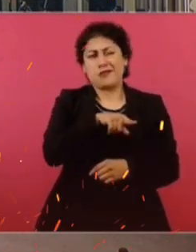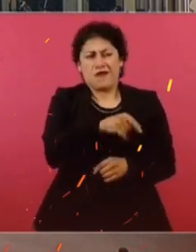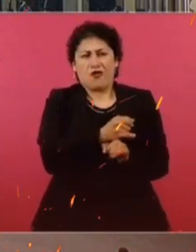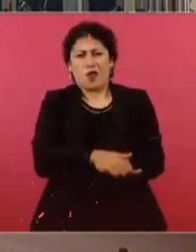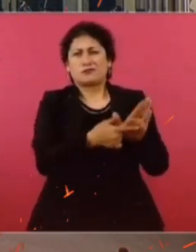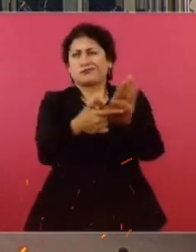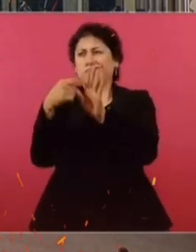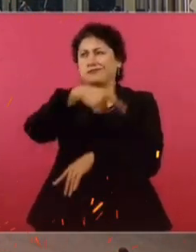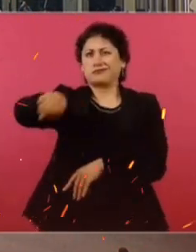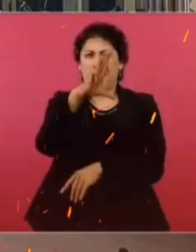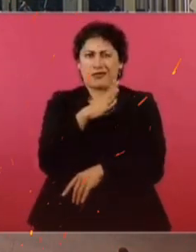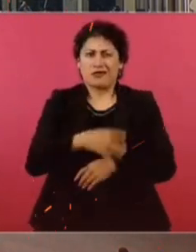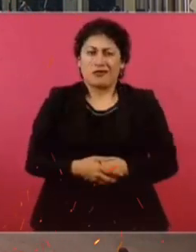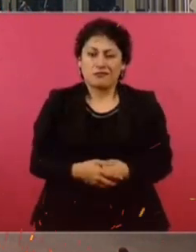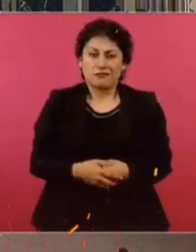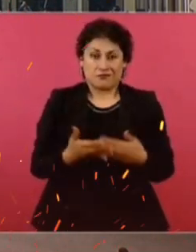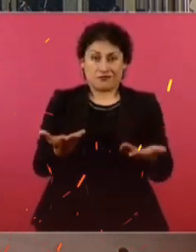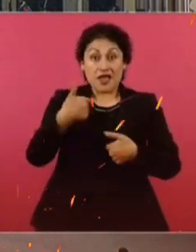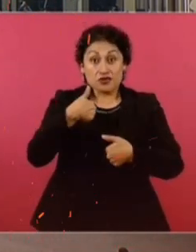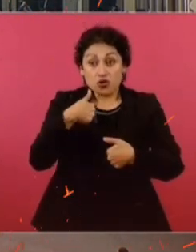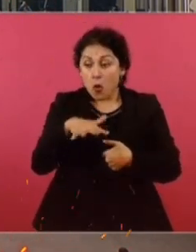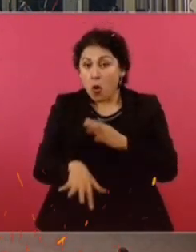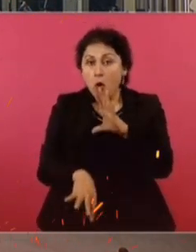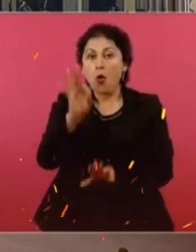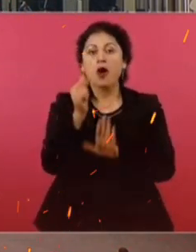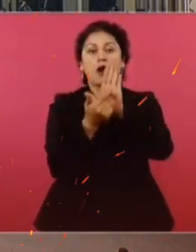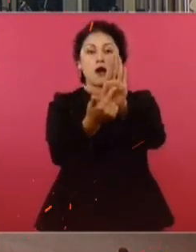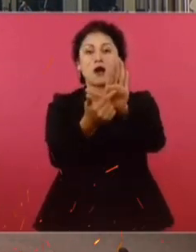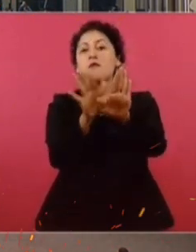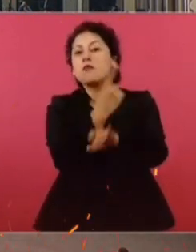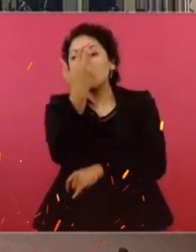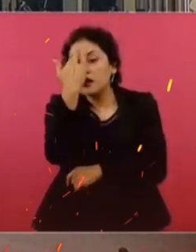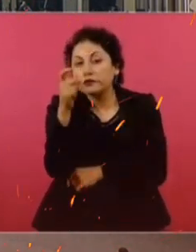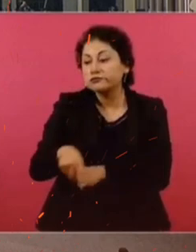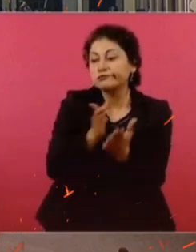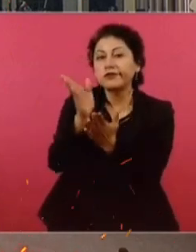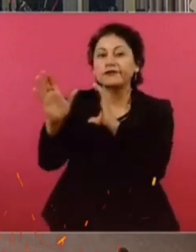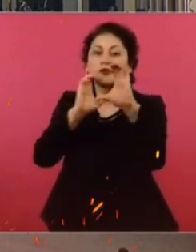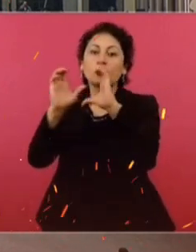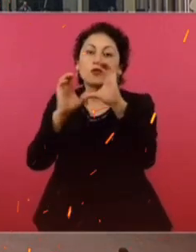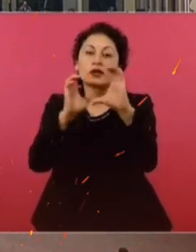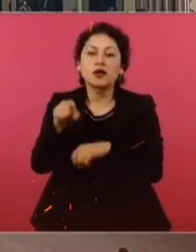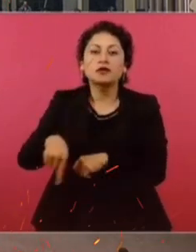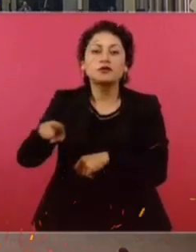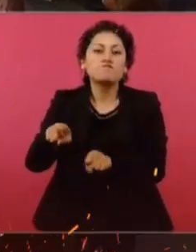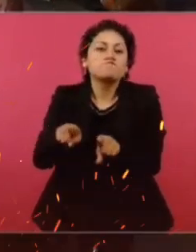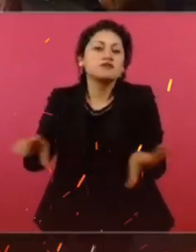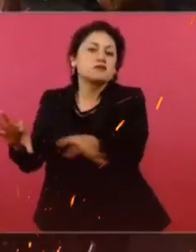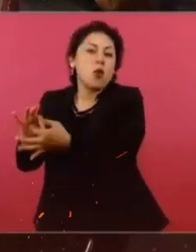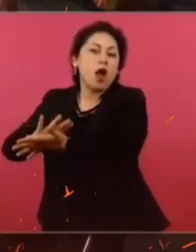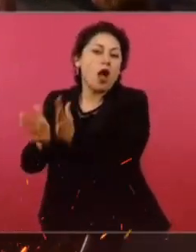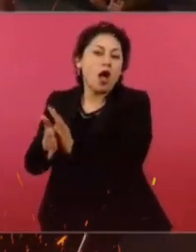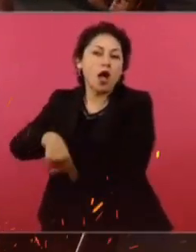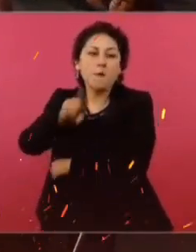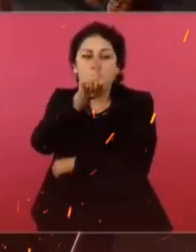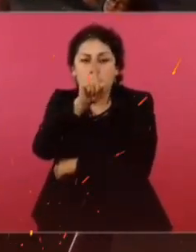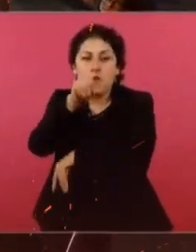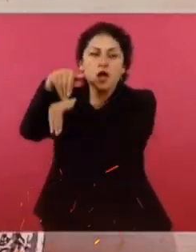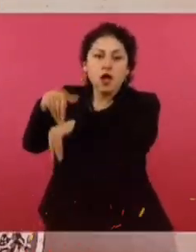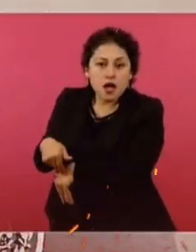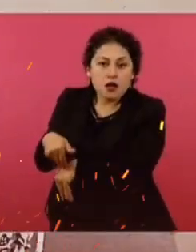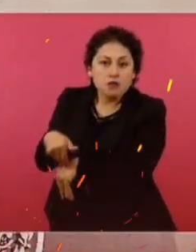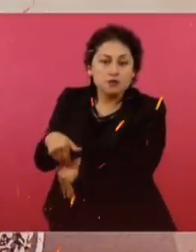dominio público. Si yo lo tengo que dar a conocer. Porque la mayoría de los medios de información son medios de manipulación. Y están al